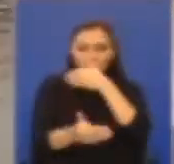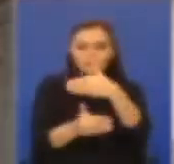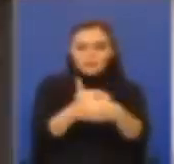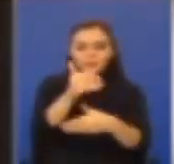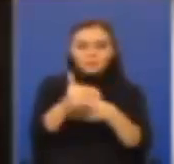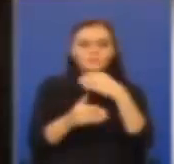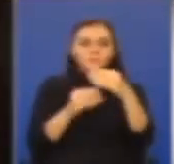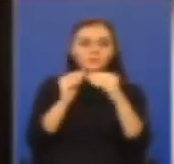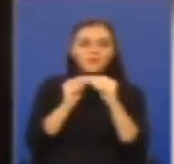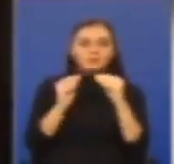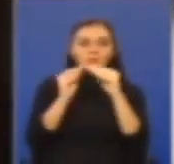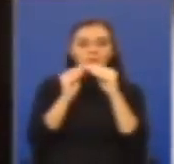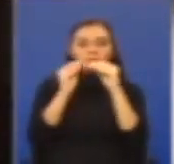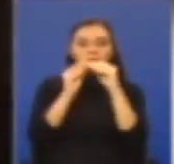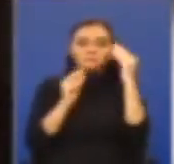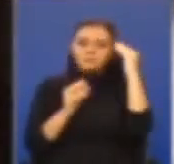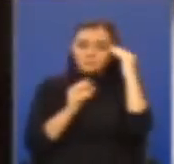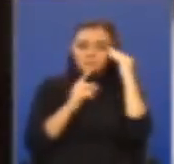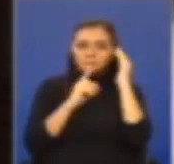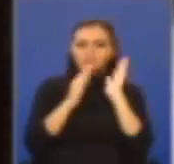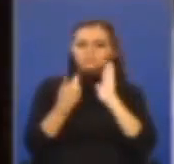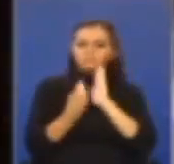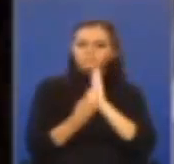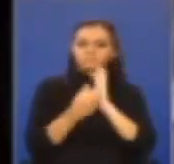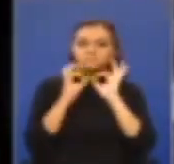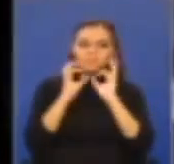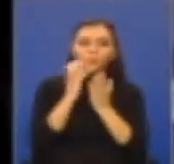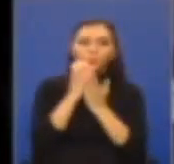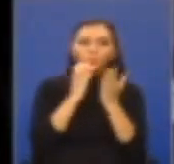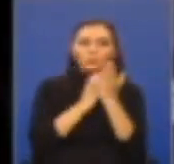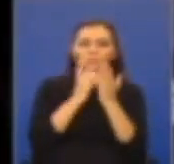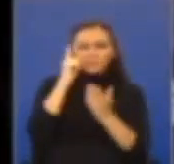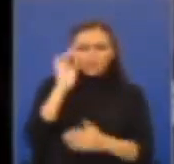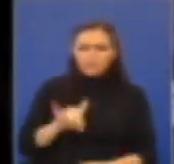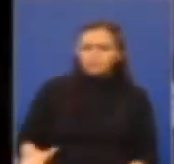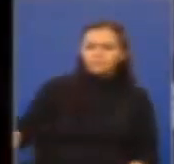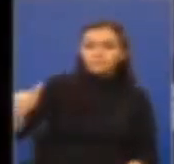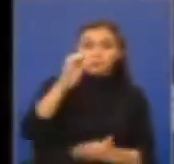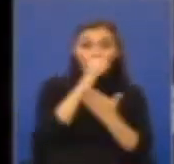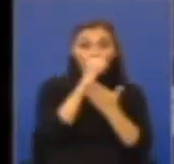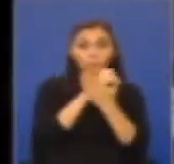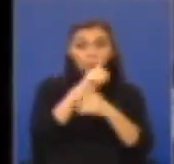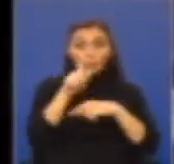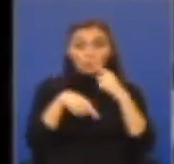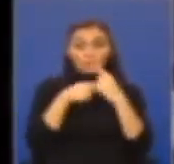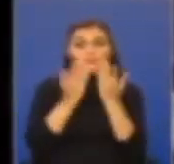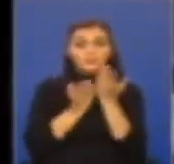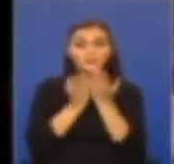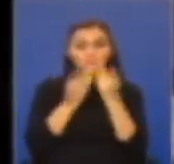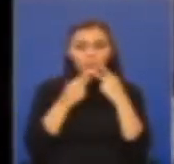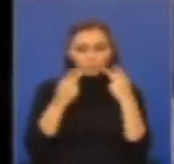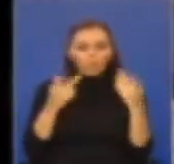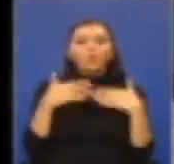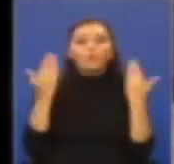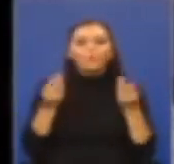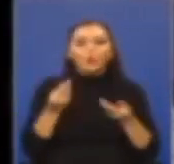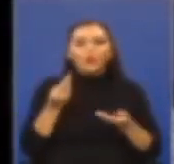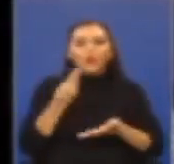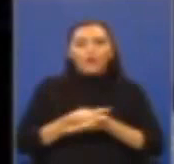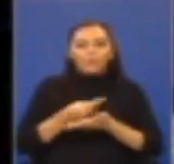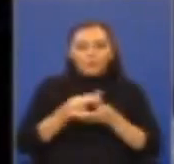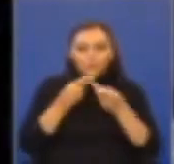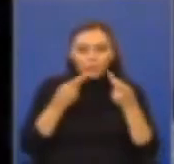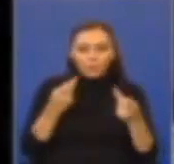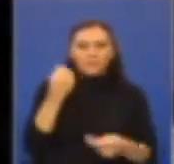por avanzar. Por ejemplo, debemos estandarizar los cursos para que la gente que ingresa al servicio público, cómo manejar compras públicas,